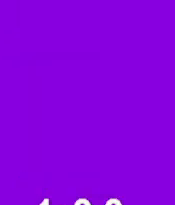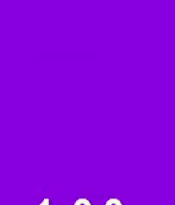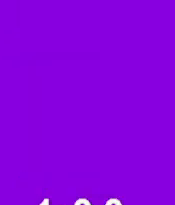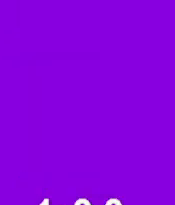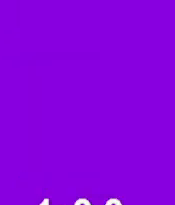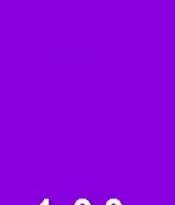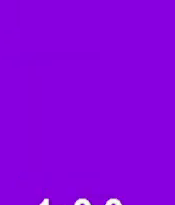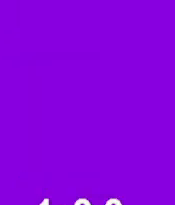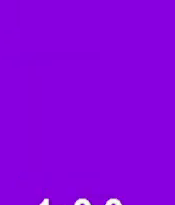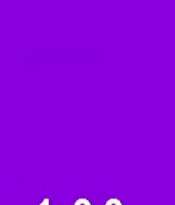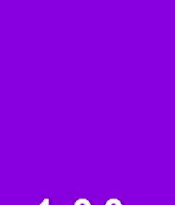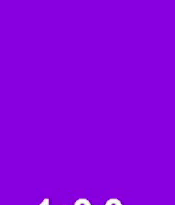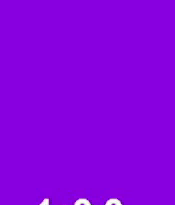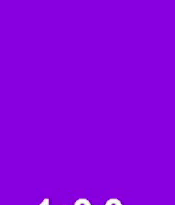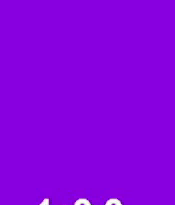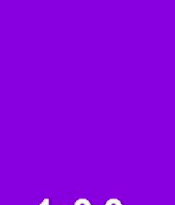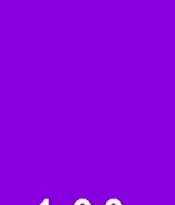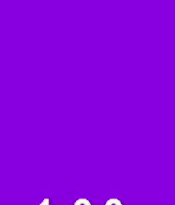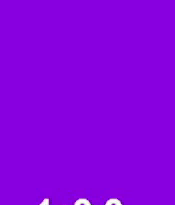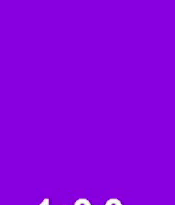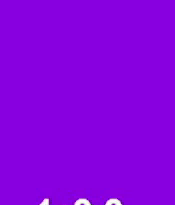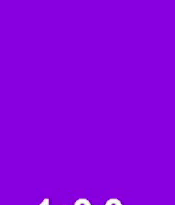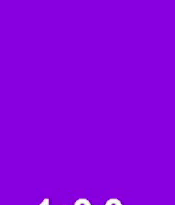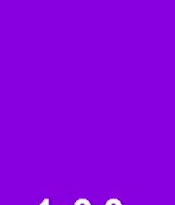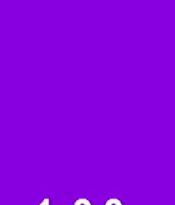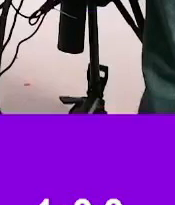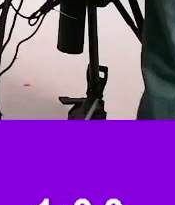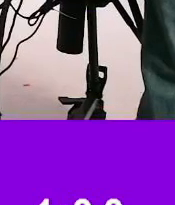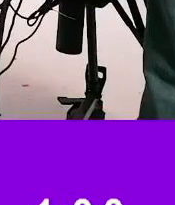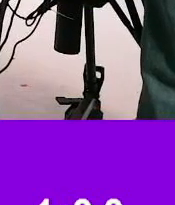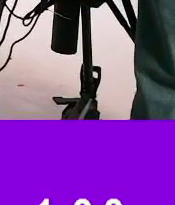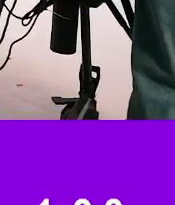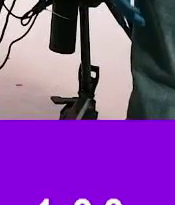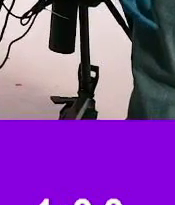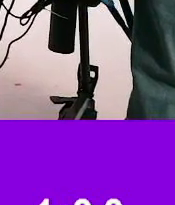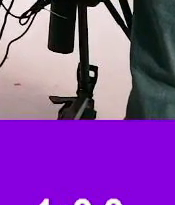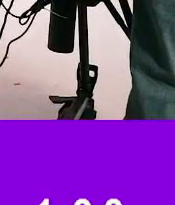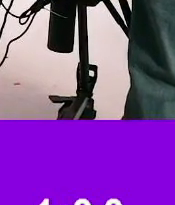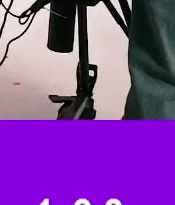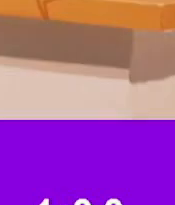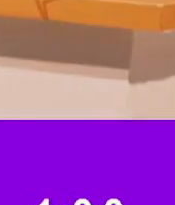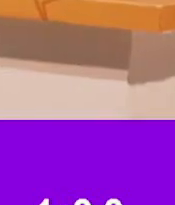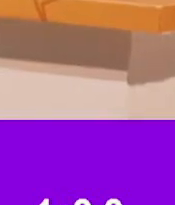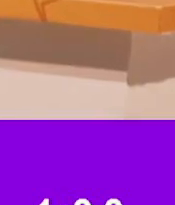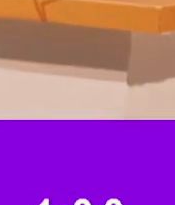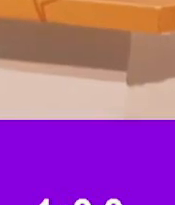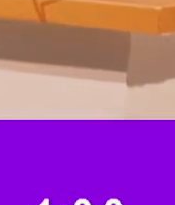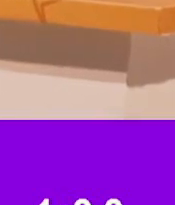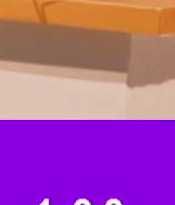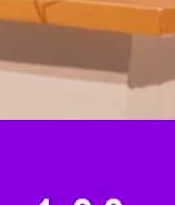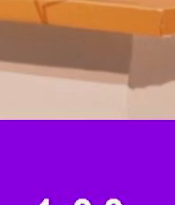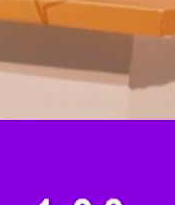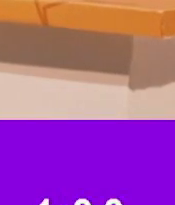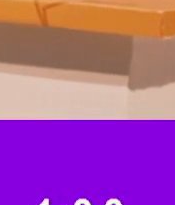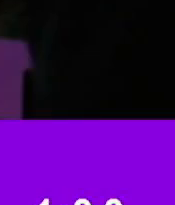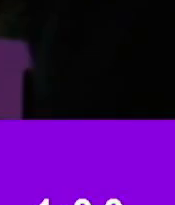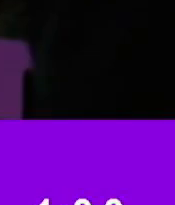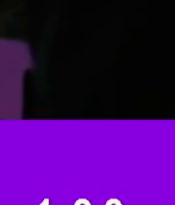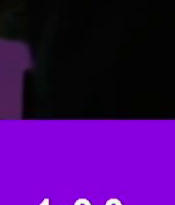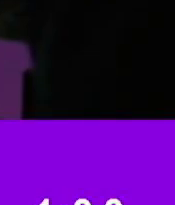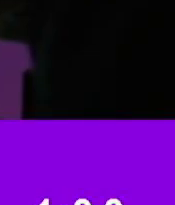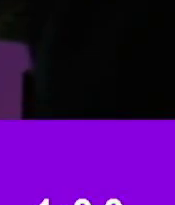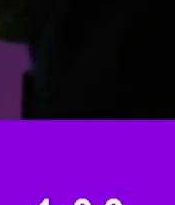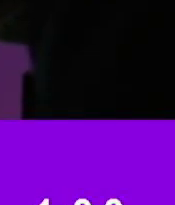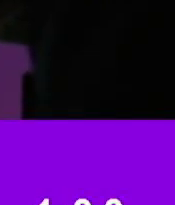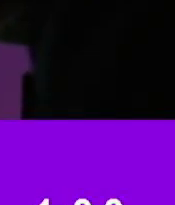arriba, respirando, ahora una vez más, eso. Alisten sus libros, saquen sus cuadernos, es